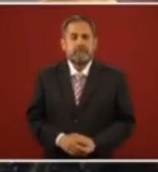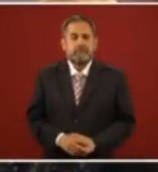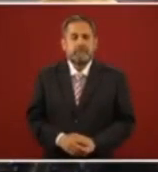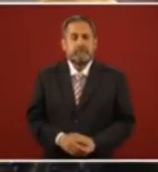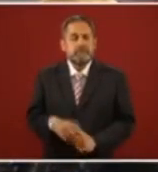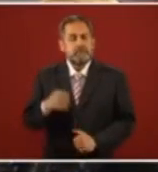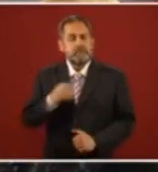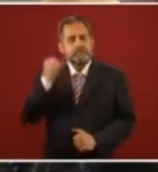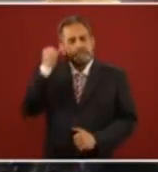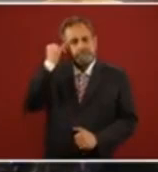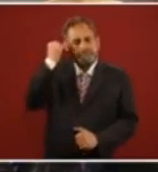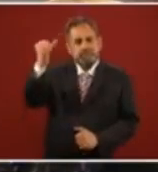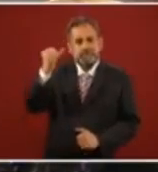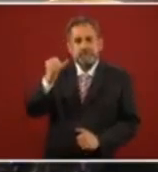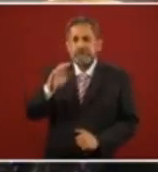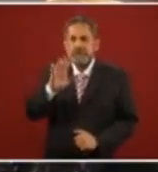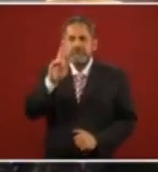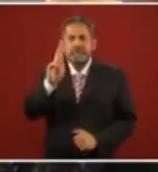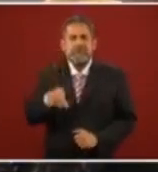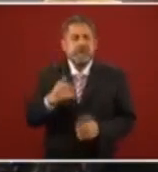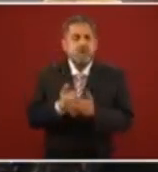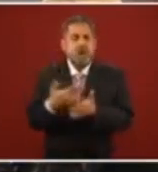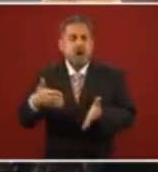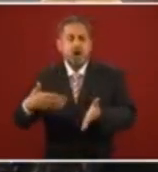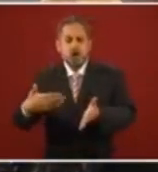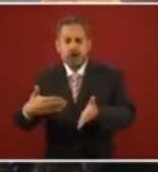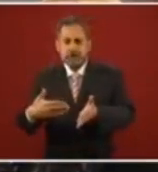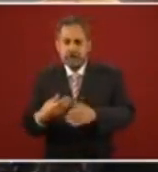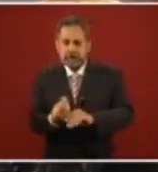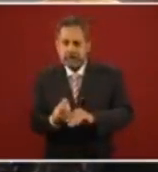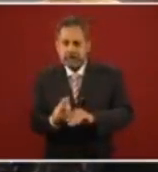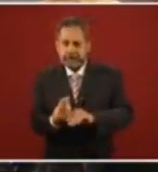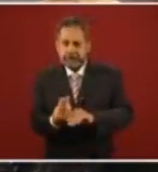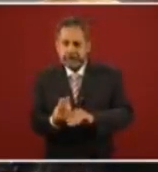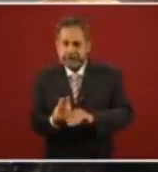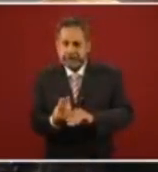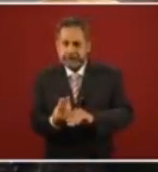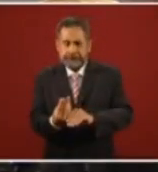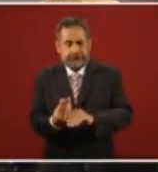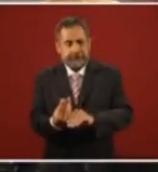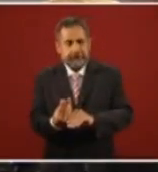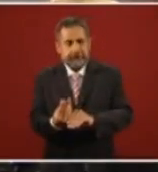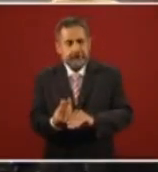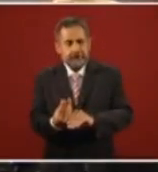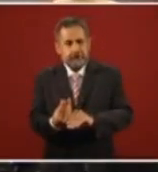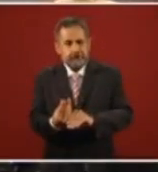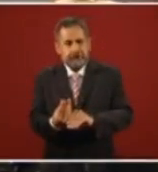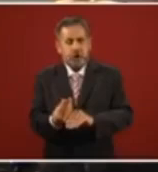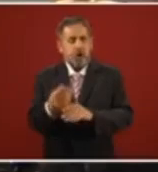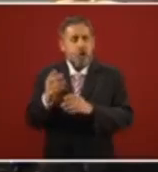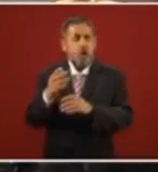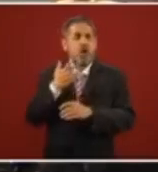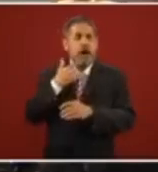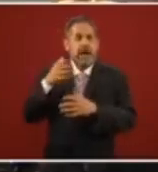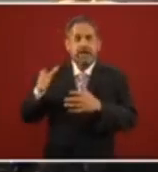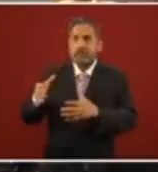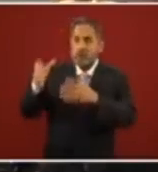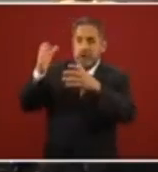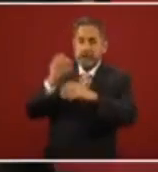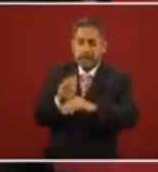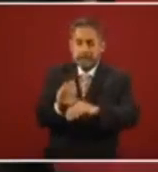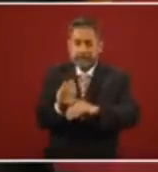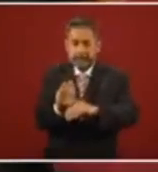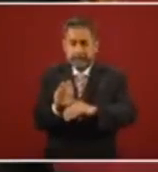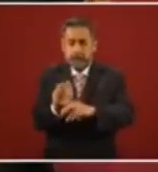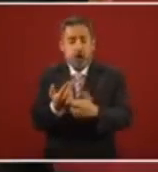imaginemos el piloto de la estufa de nuestra cocina imaginemos el piloto del calentador de gas de nuestra casa el